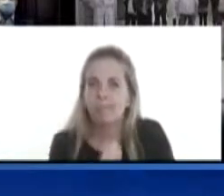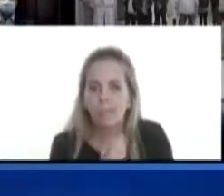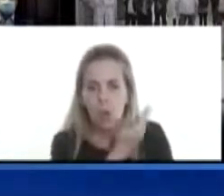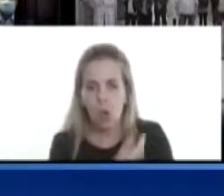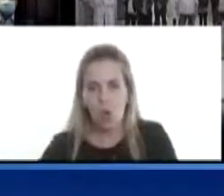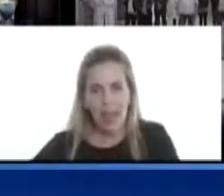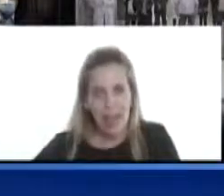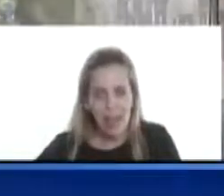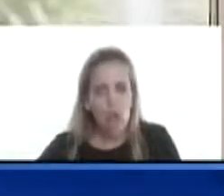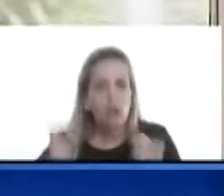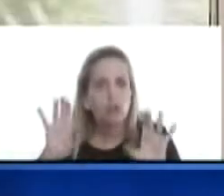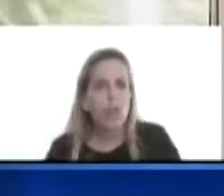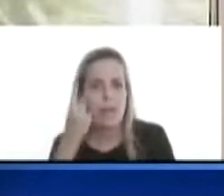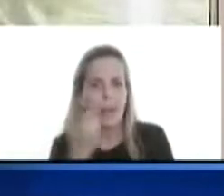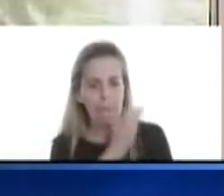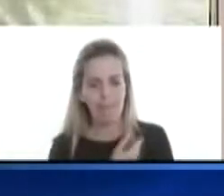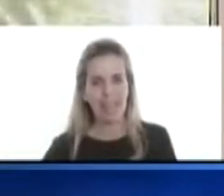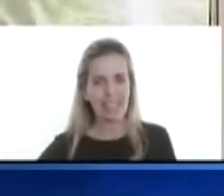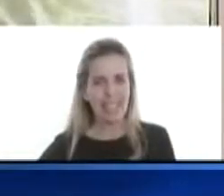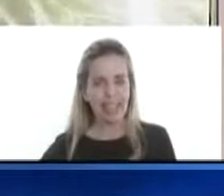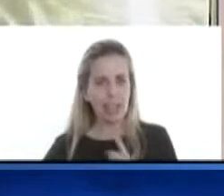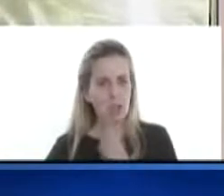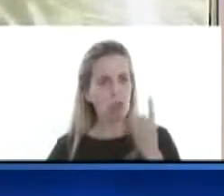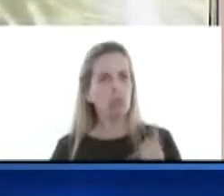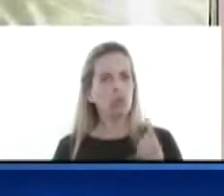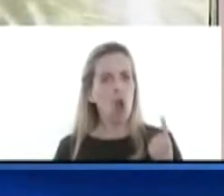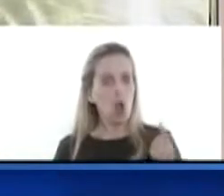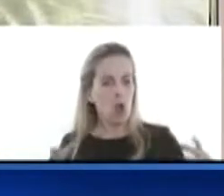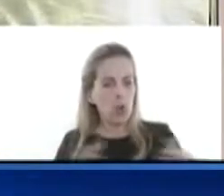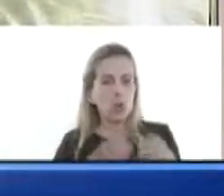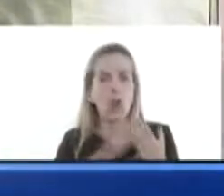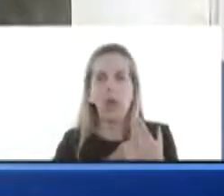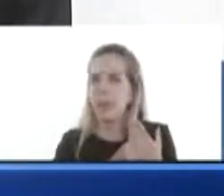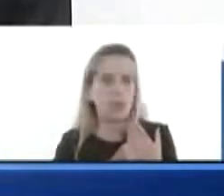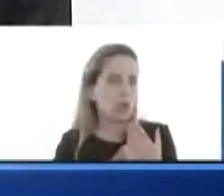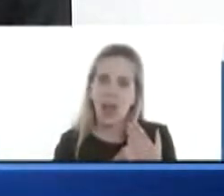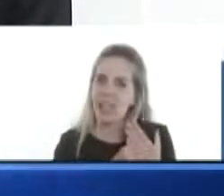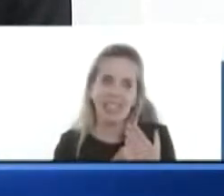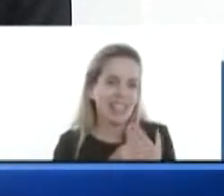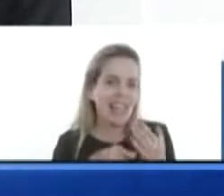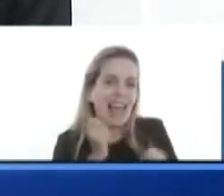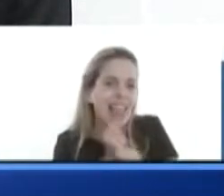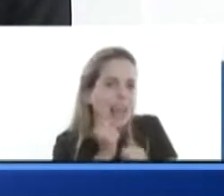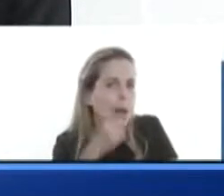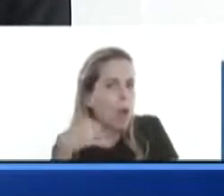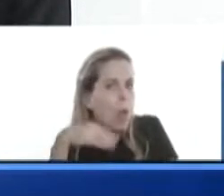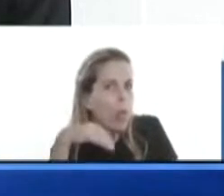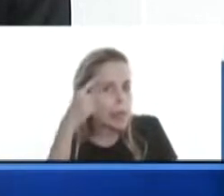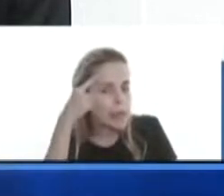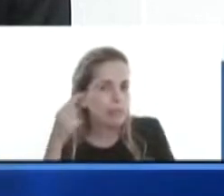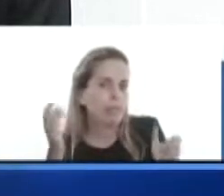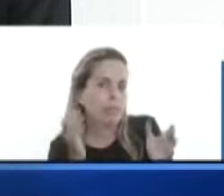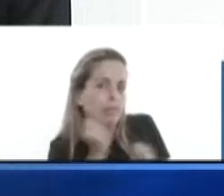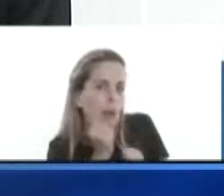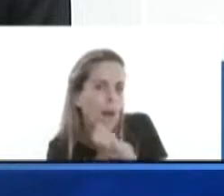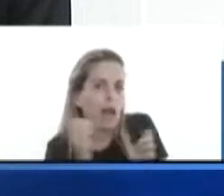un presidente solo, un presidente aislado con sus ministros. Es necesario poner de pie al país y para poner